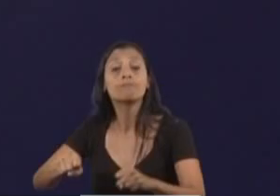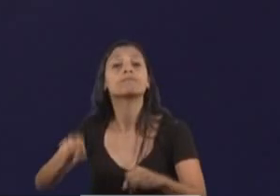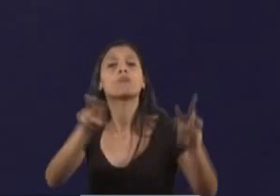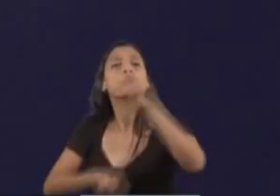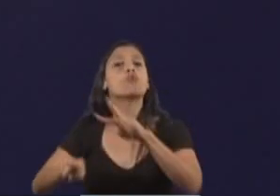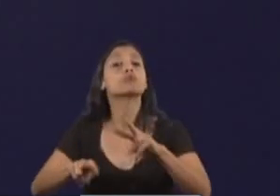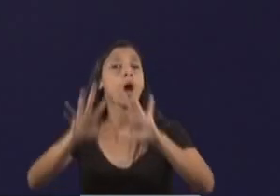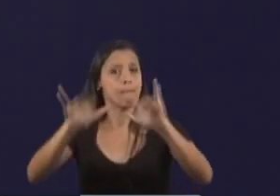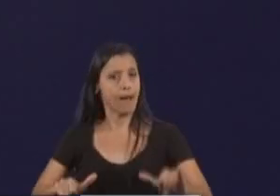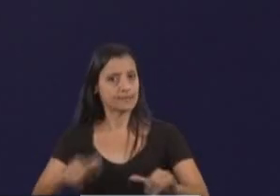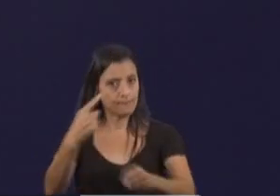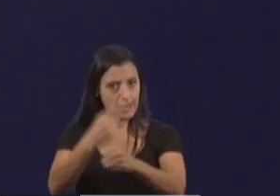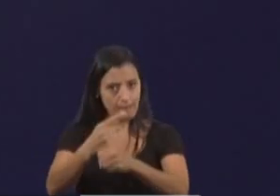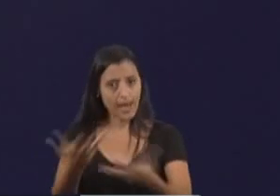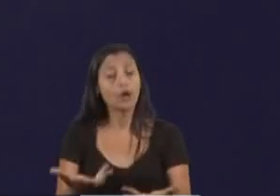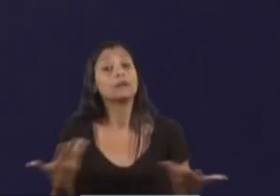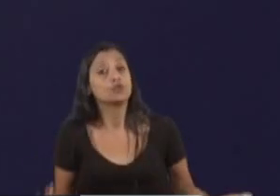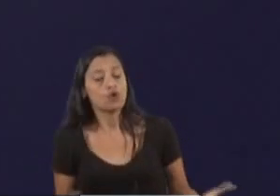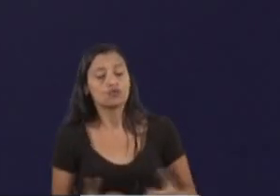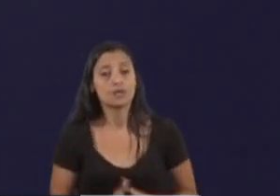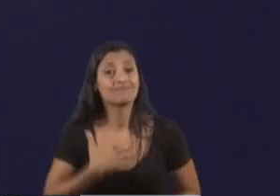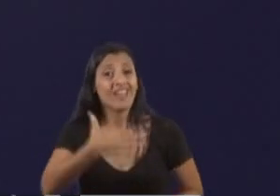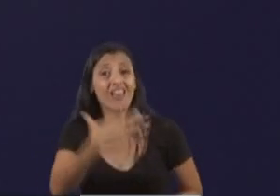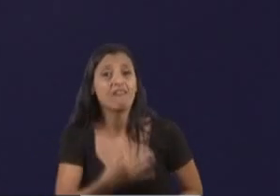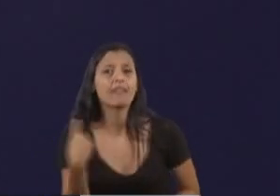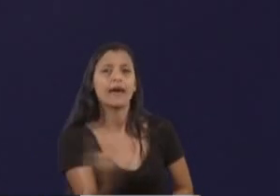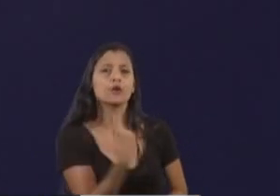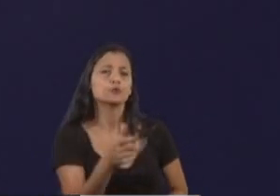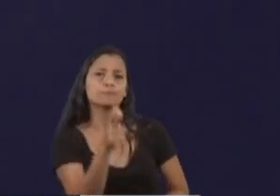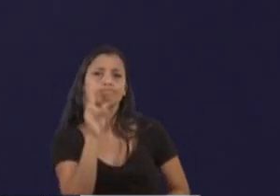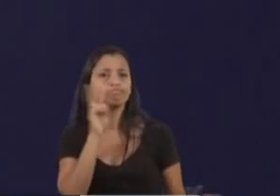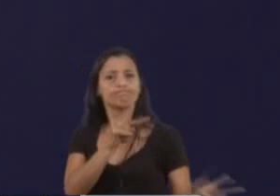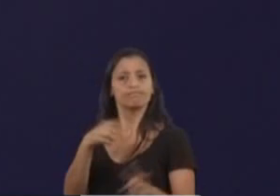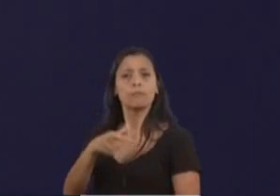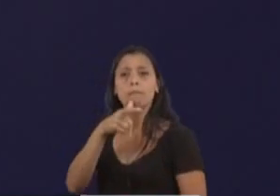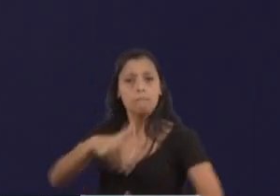cuestión. Y lo cierto es que nos parecía que